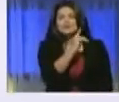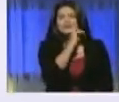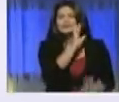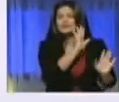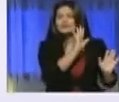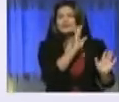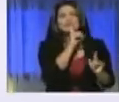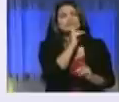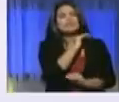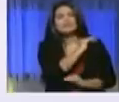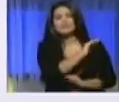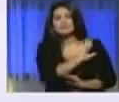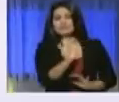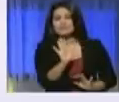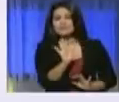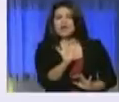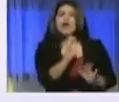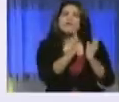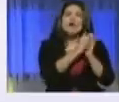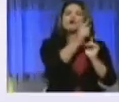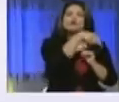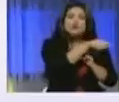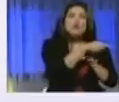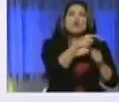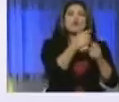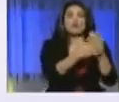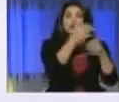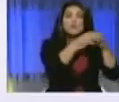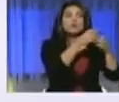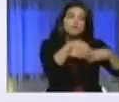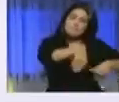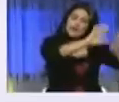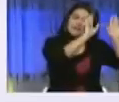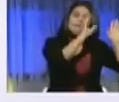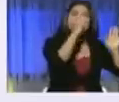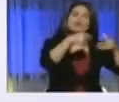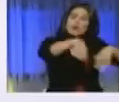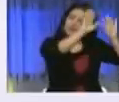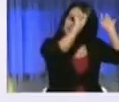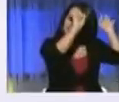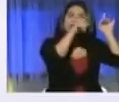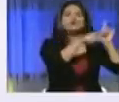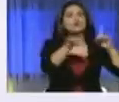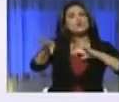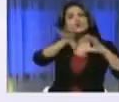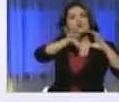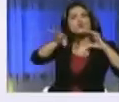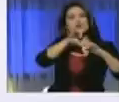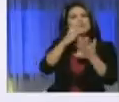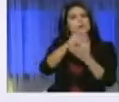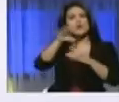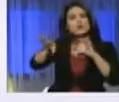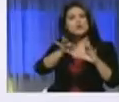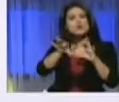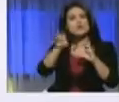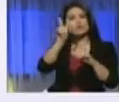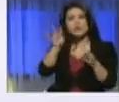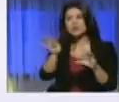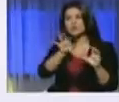Fede Cámara, váyase para el basural que le toca. Bastante saqueó este país, oligarca.